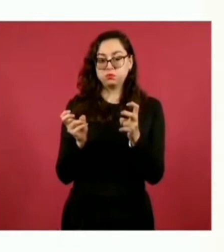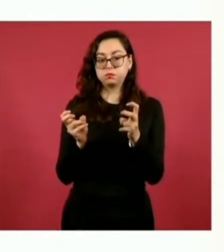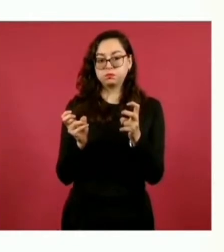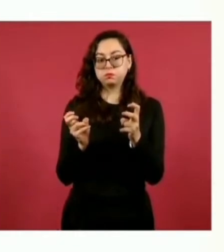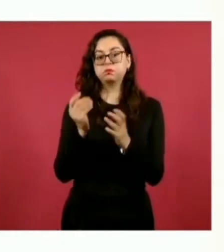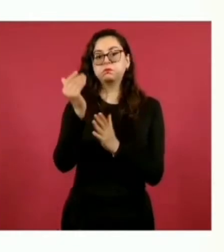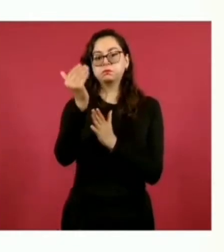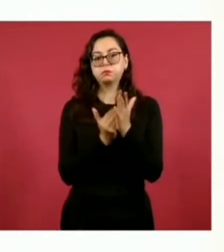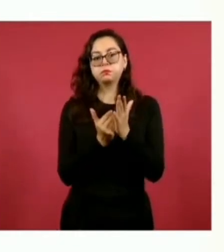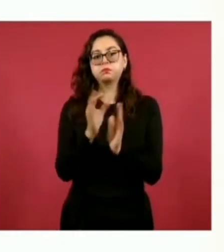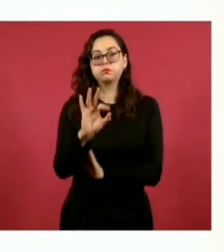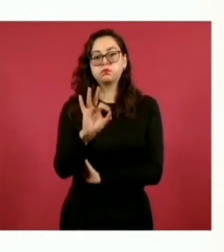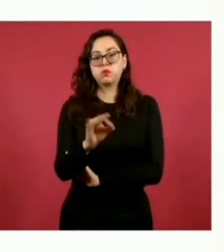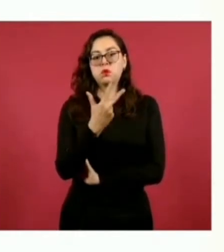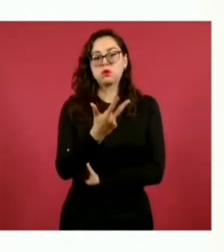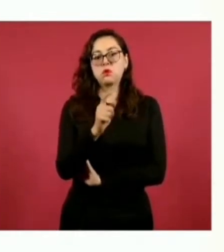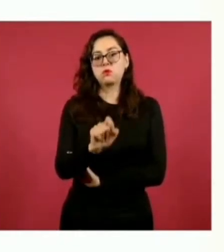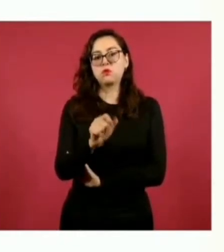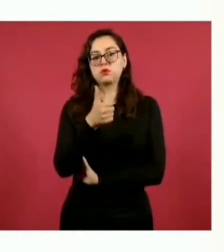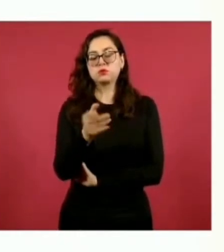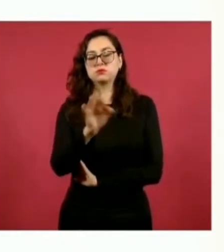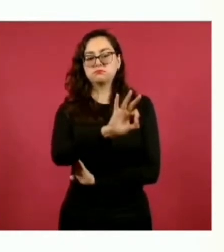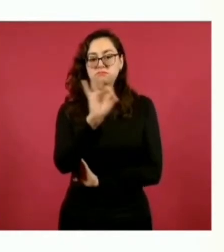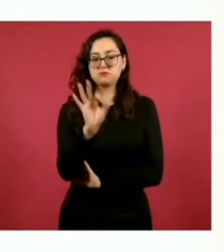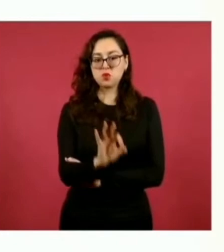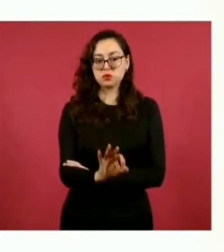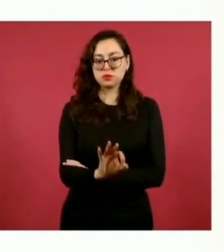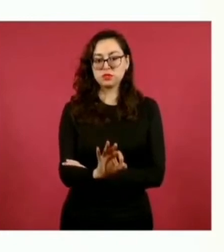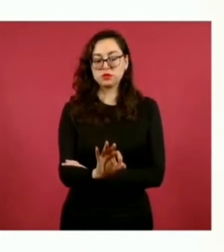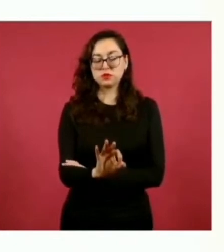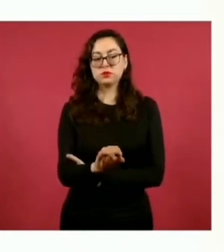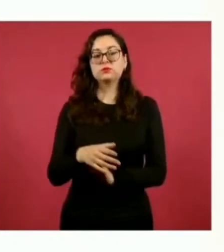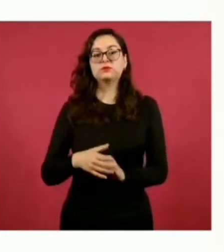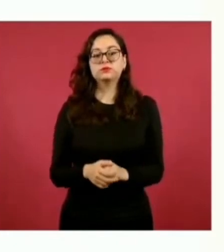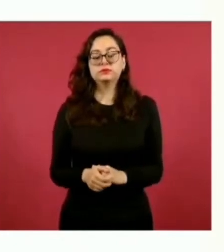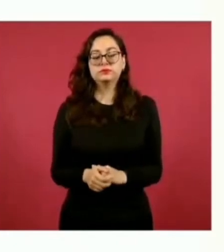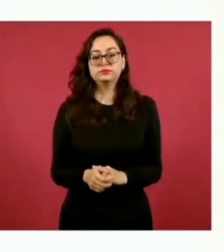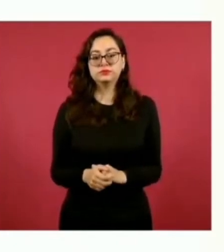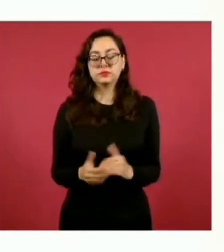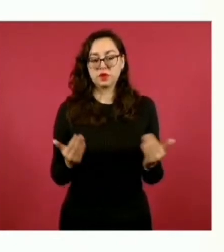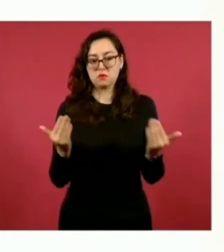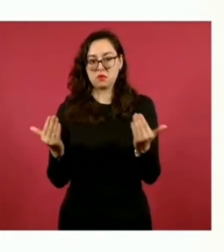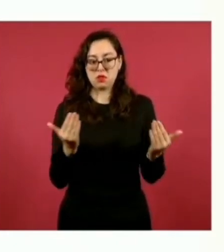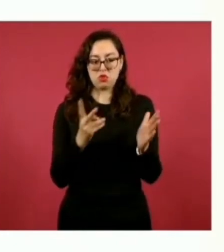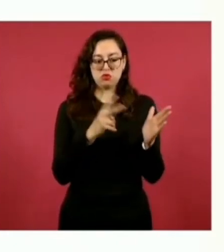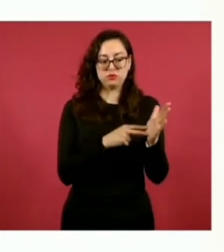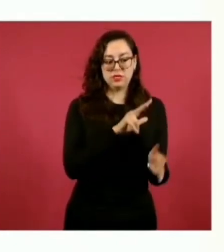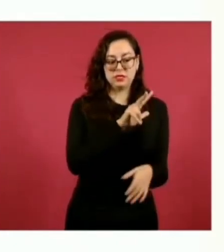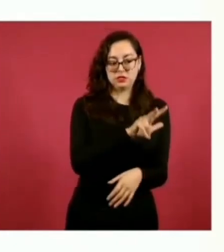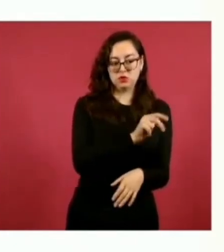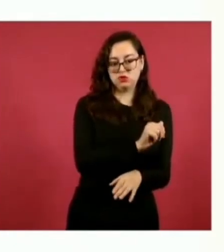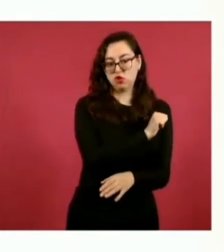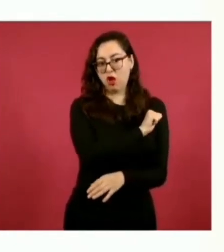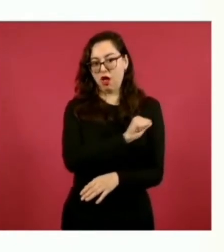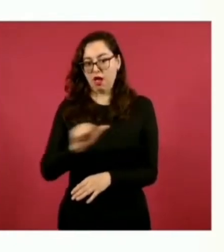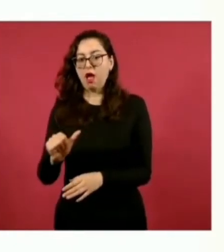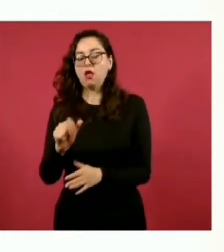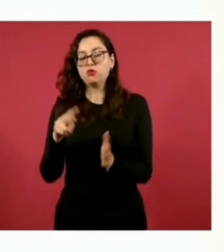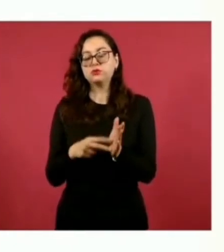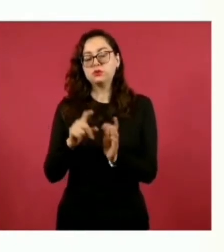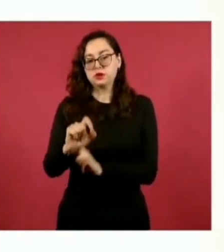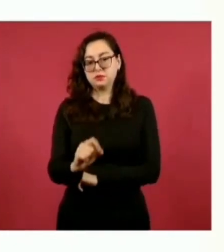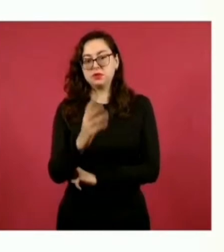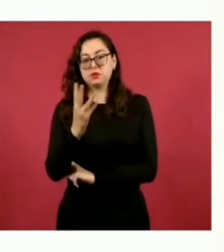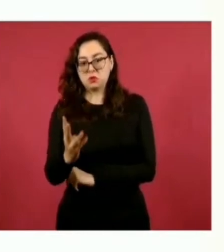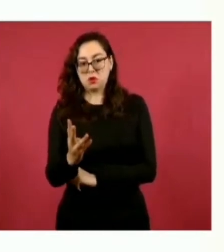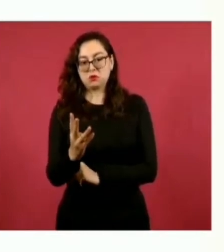tenemos una reducción de 48.6 por con el inicio de la Administración En donde aquí se ve claramente có ha